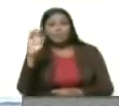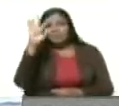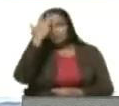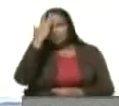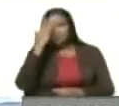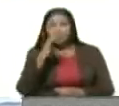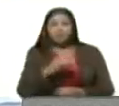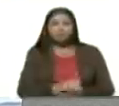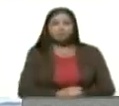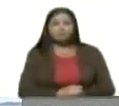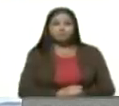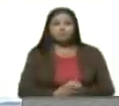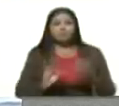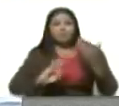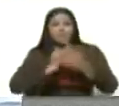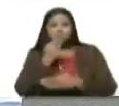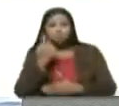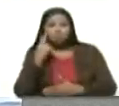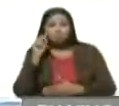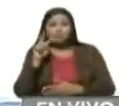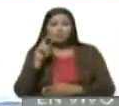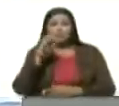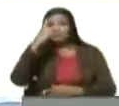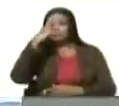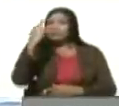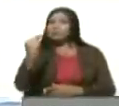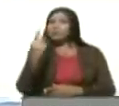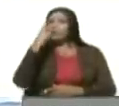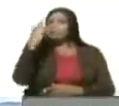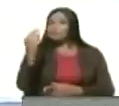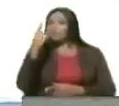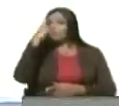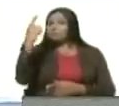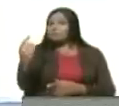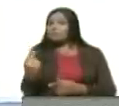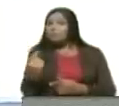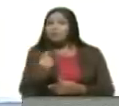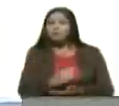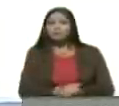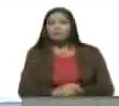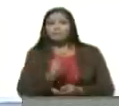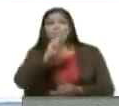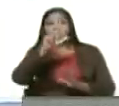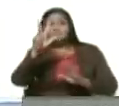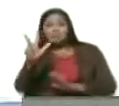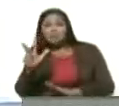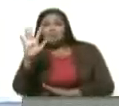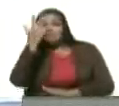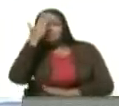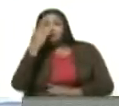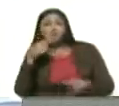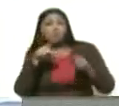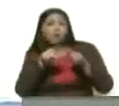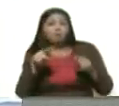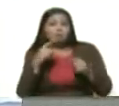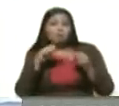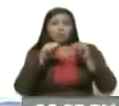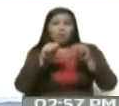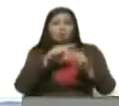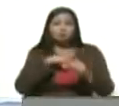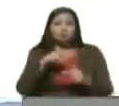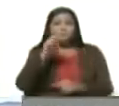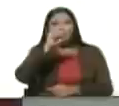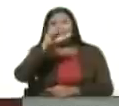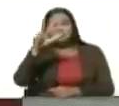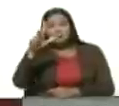20 de febrero, Federación, la Federación, Zamora, Zamora, Zamora. Nos queda el 23 de febrero, ah, Jesús,